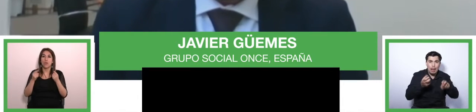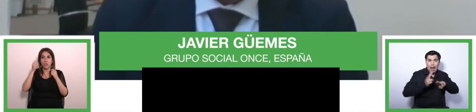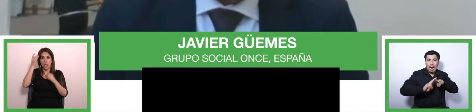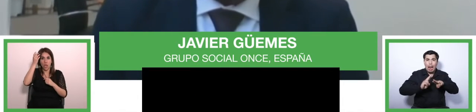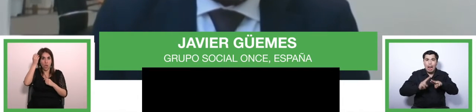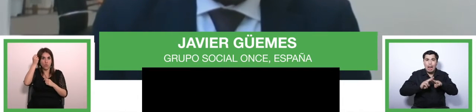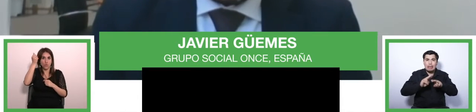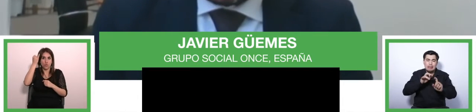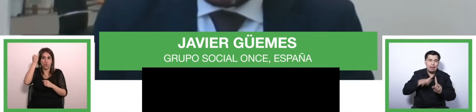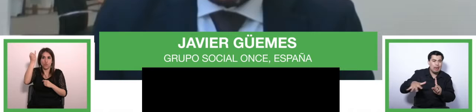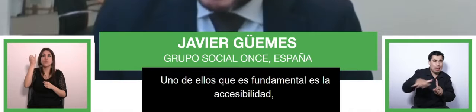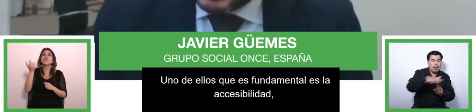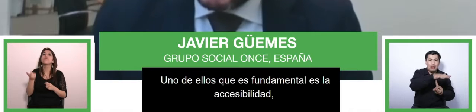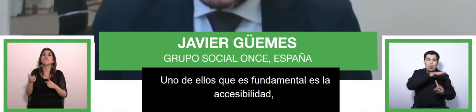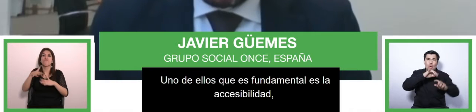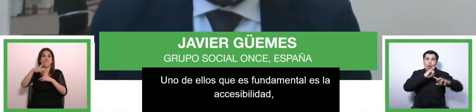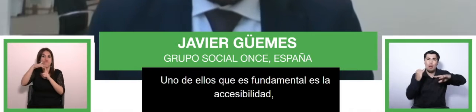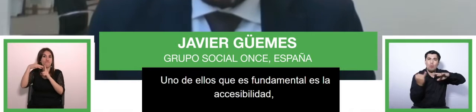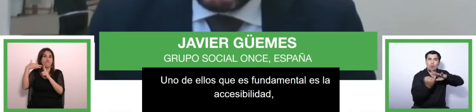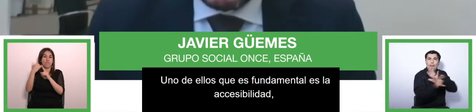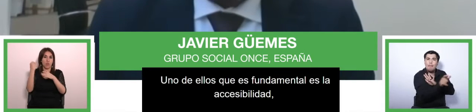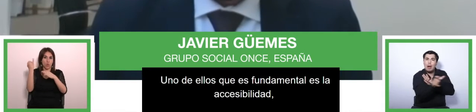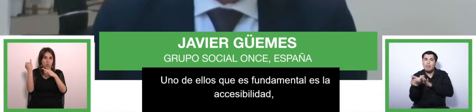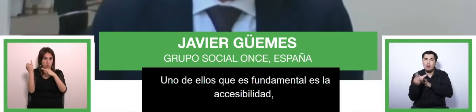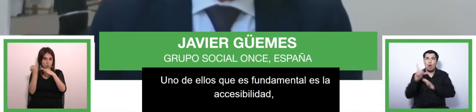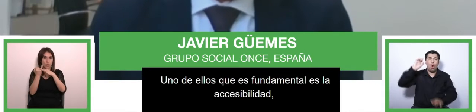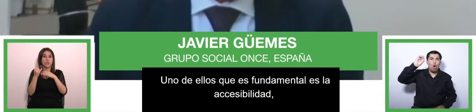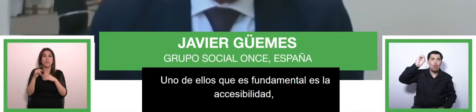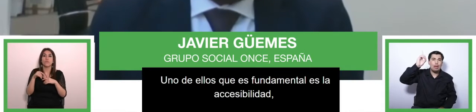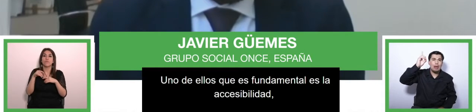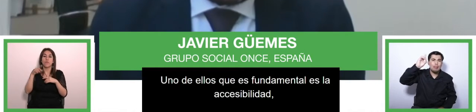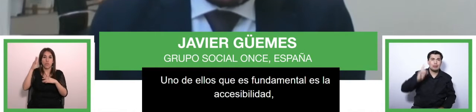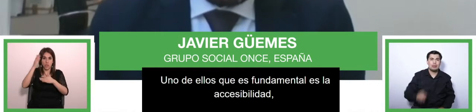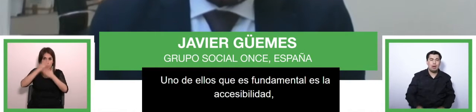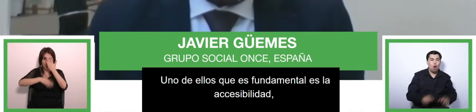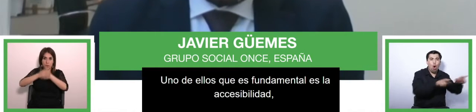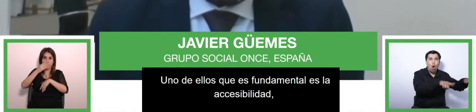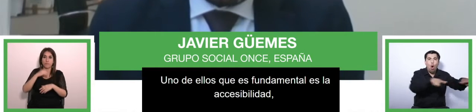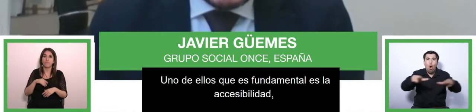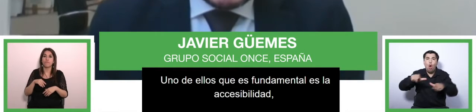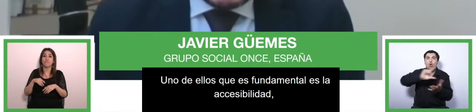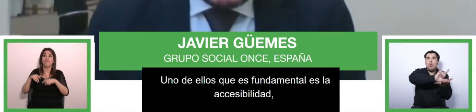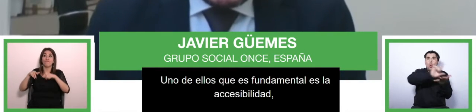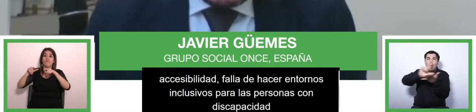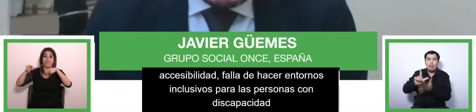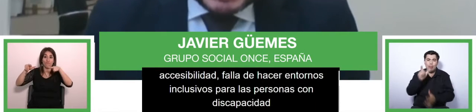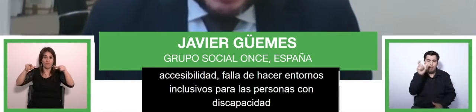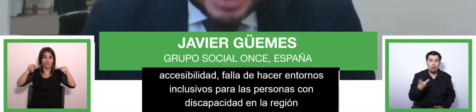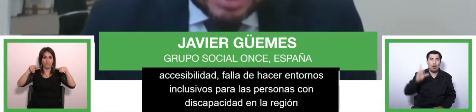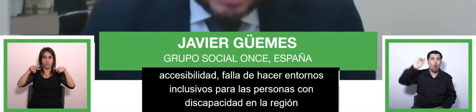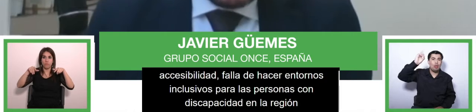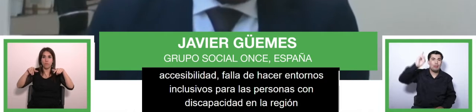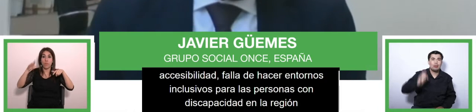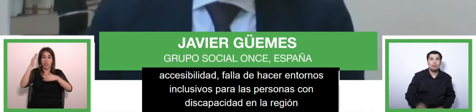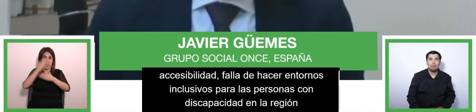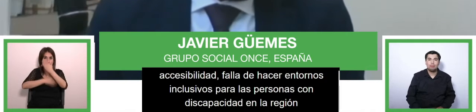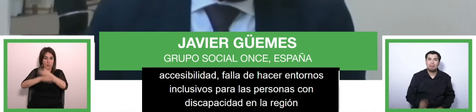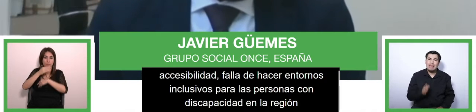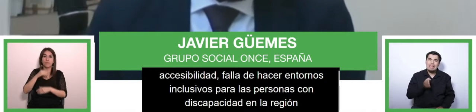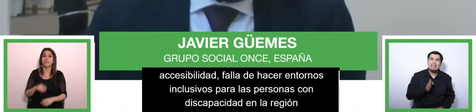accesibles e inclusivos para las personas con discapacidad y los estudiantes con discapacidad en la región. Sigue